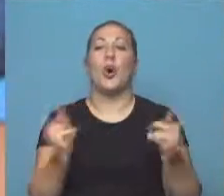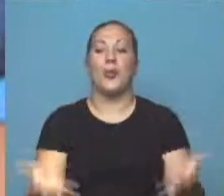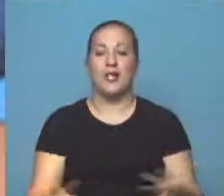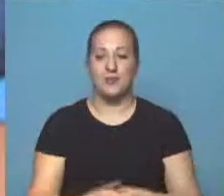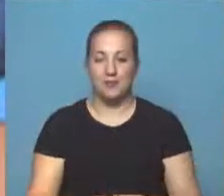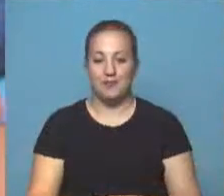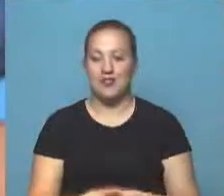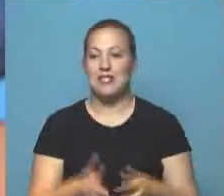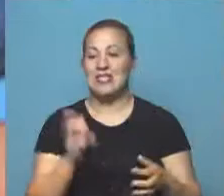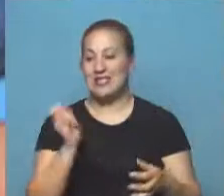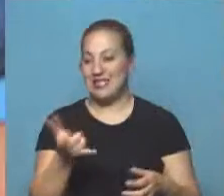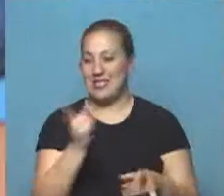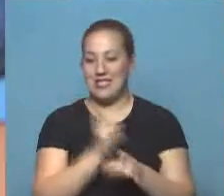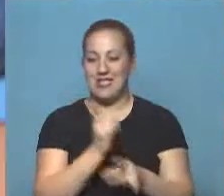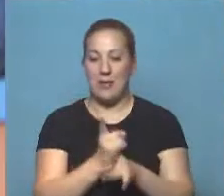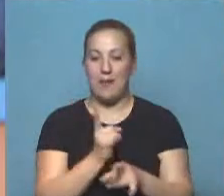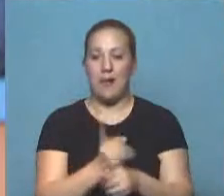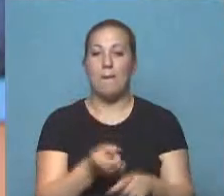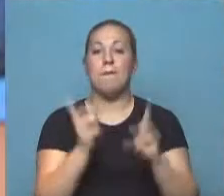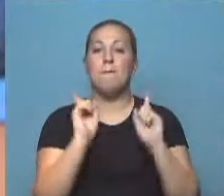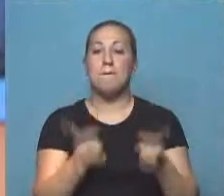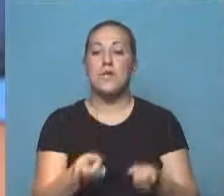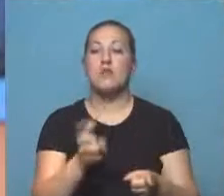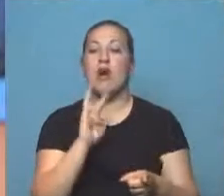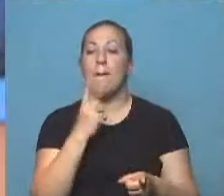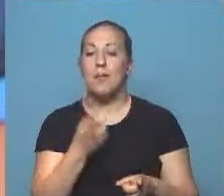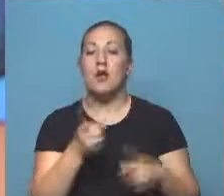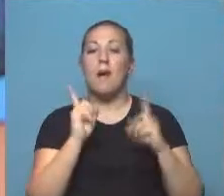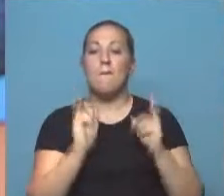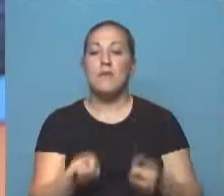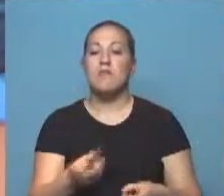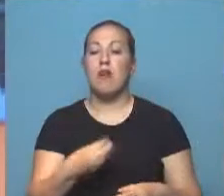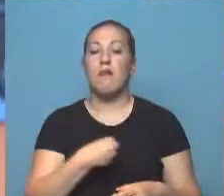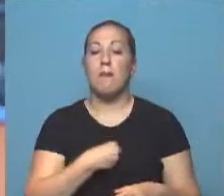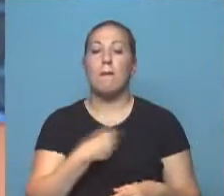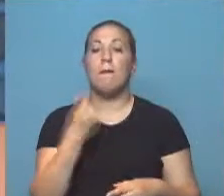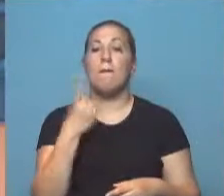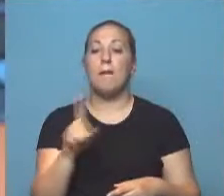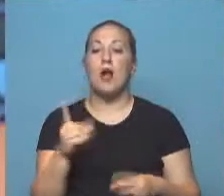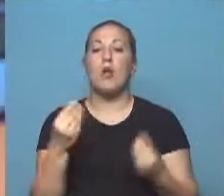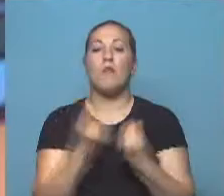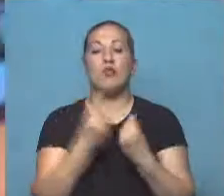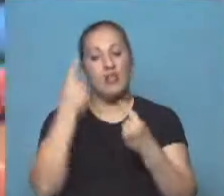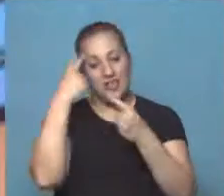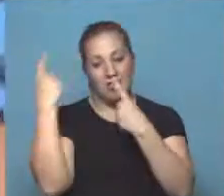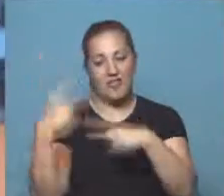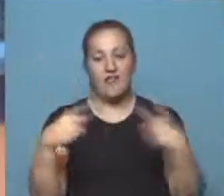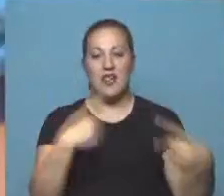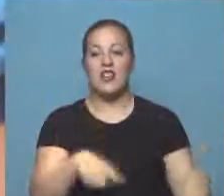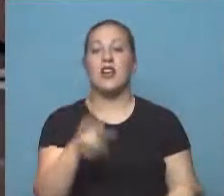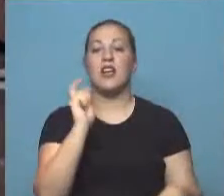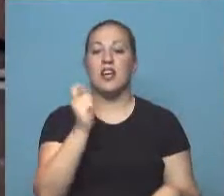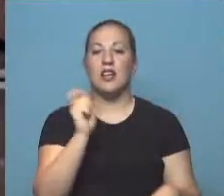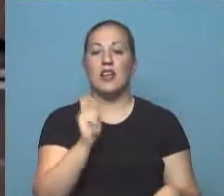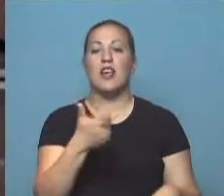sí, siempre, eso seguro. Comparten mismo apellido y comparten misma pasión, pero los separan unas cuantas ideas. Estamos hablando de